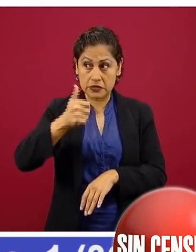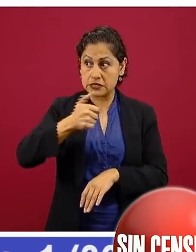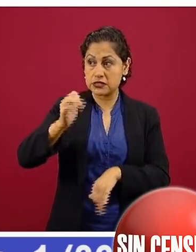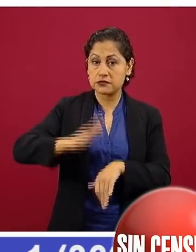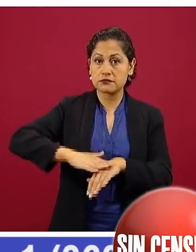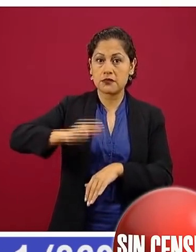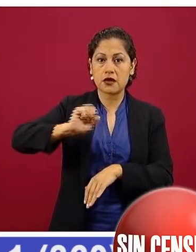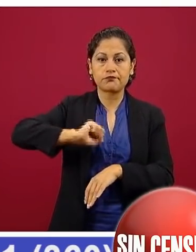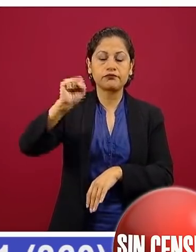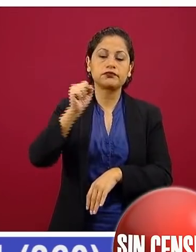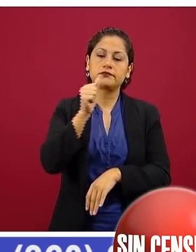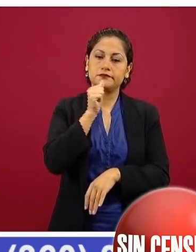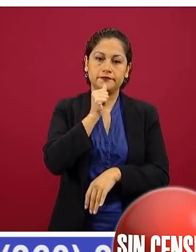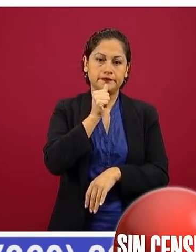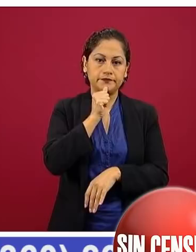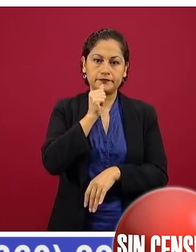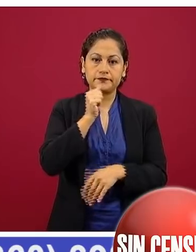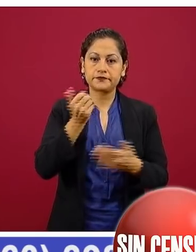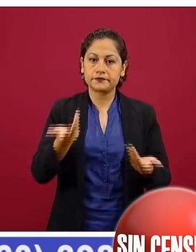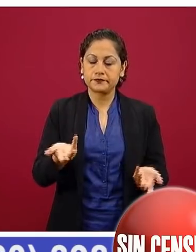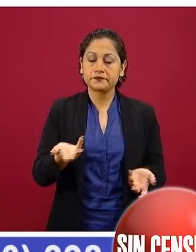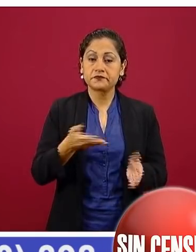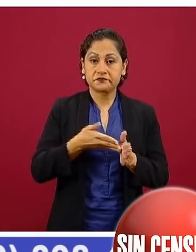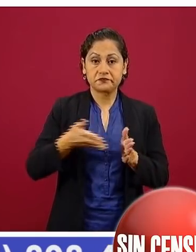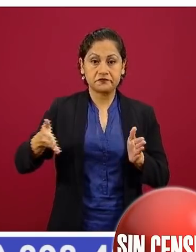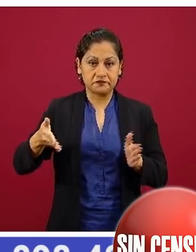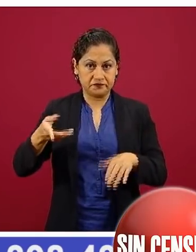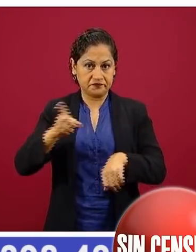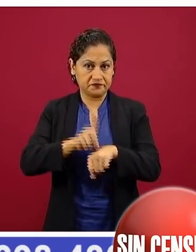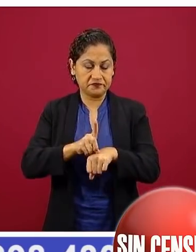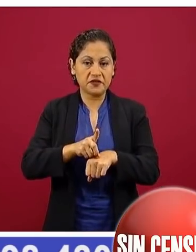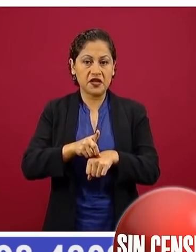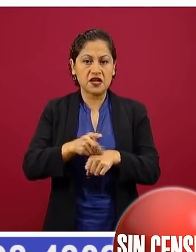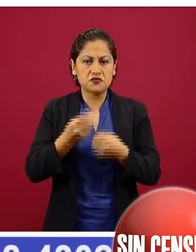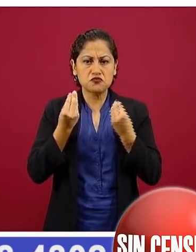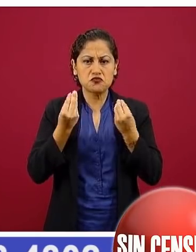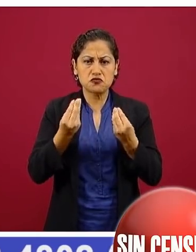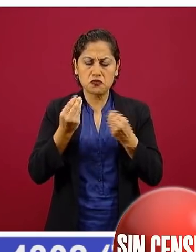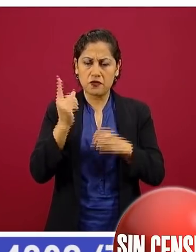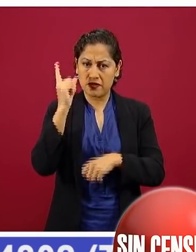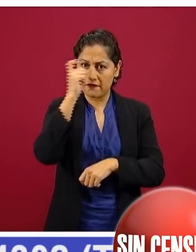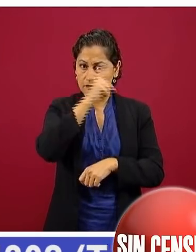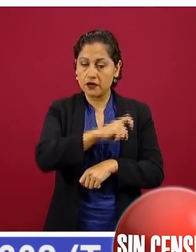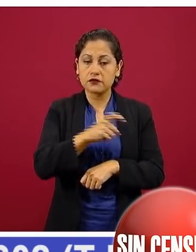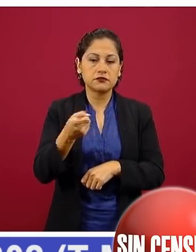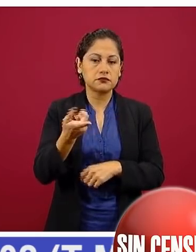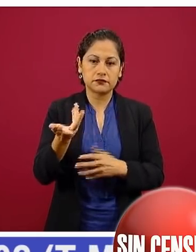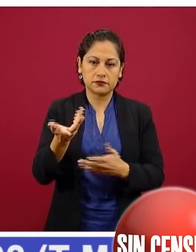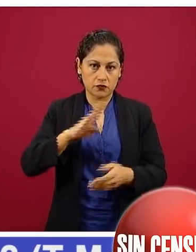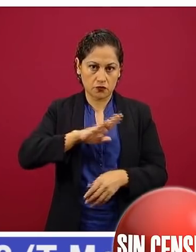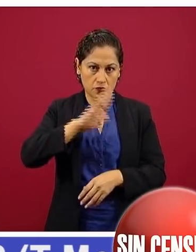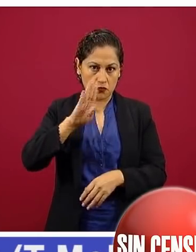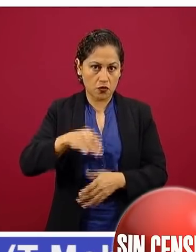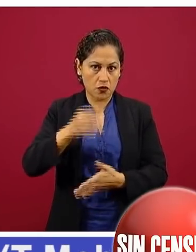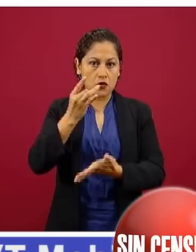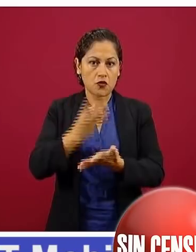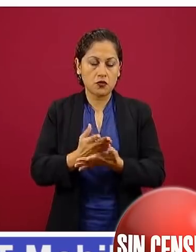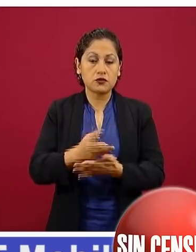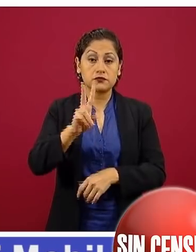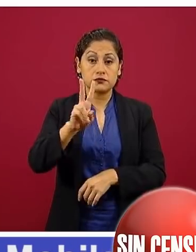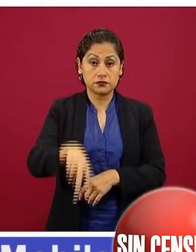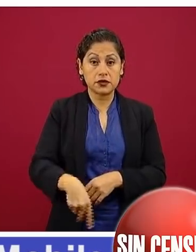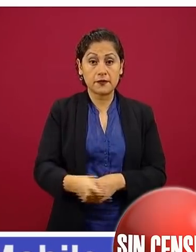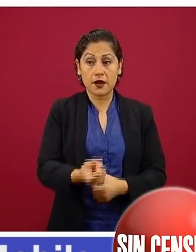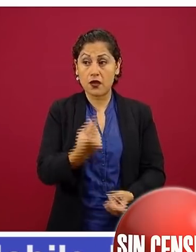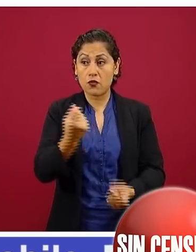defunciones, aún en los días más intensos. Cada una de estas defunciones es lamentable, aunque solo fuera una, eso es